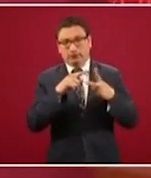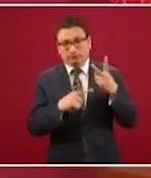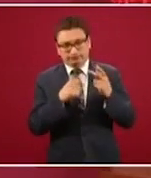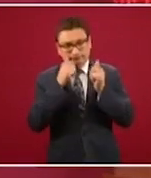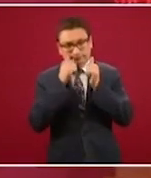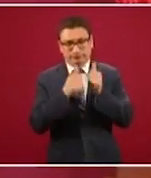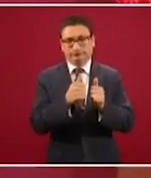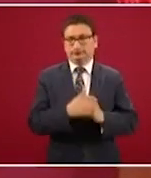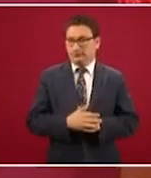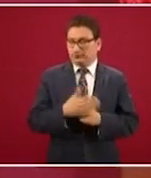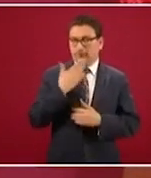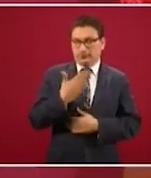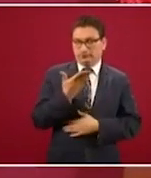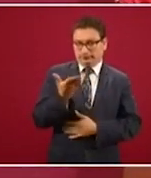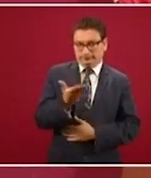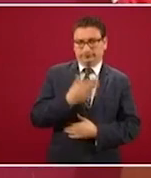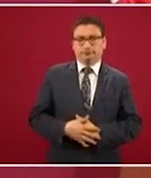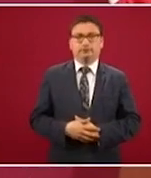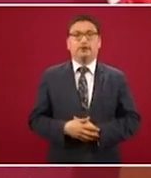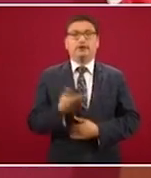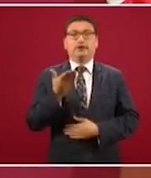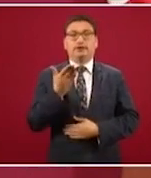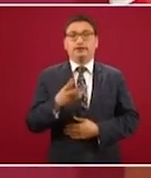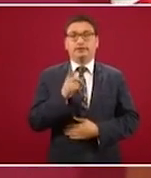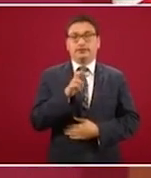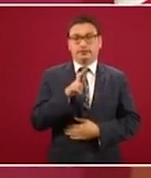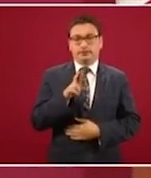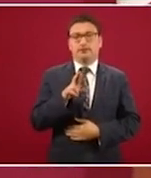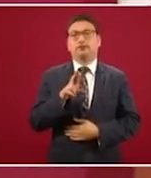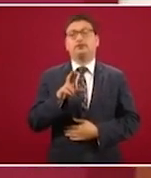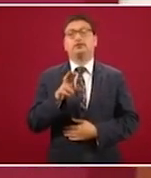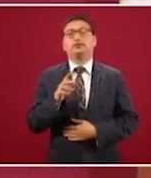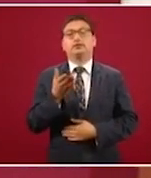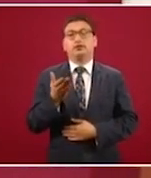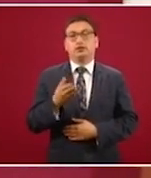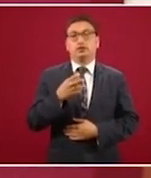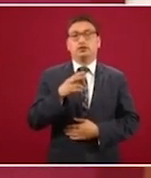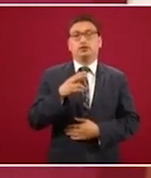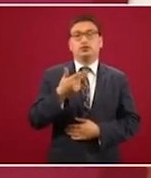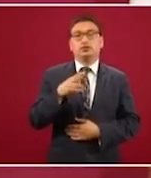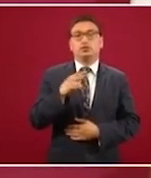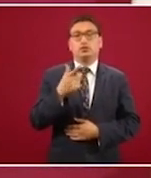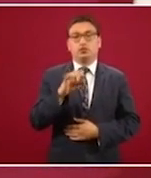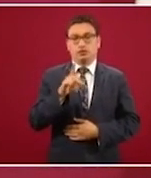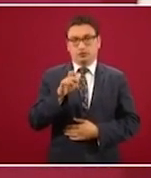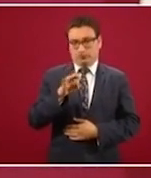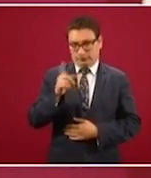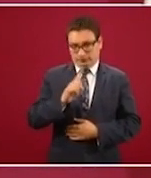vamos a dar la palabra al doctor Hugo López